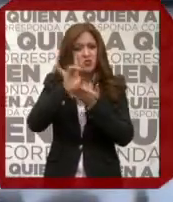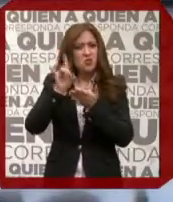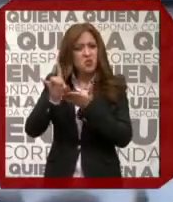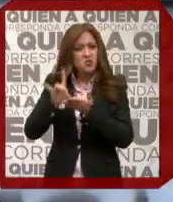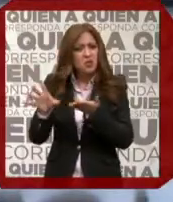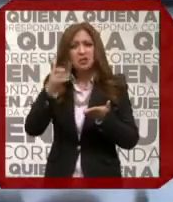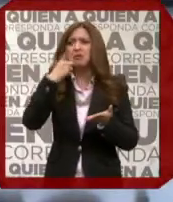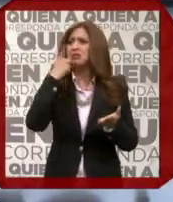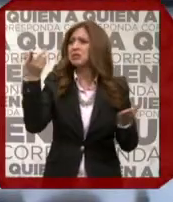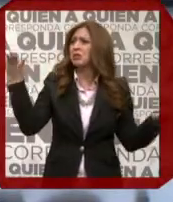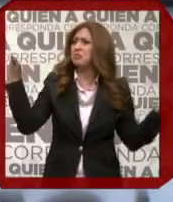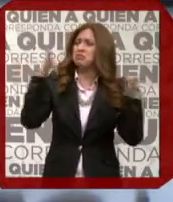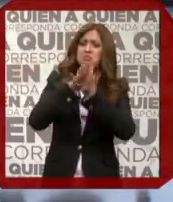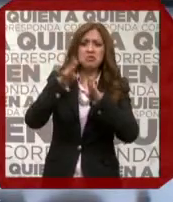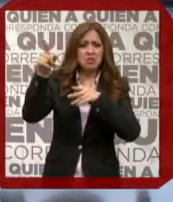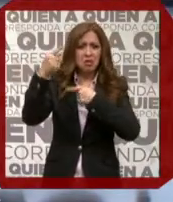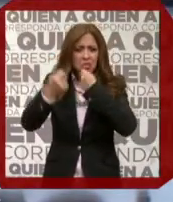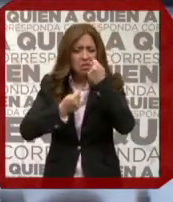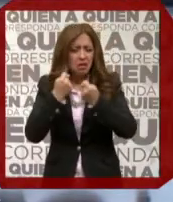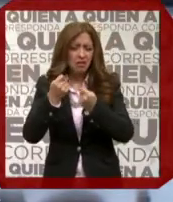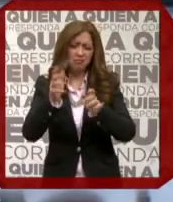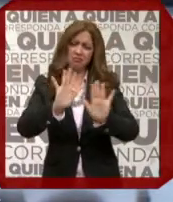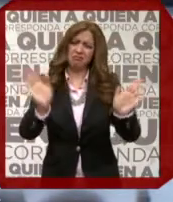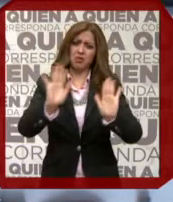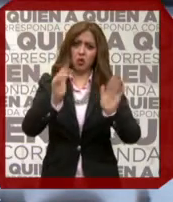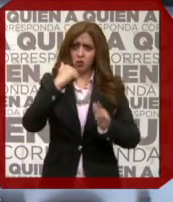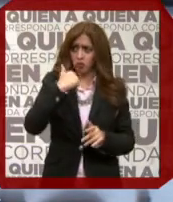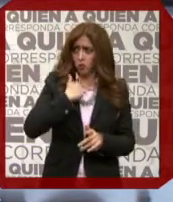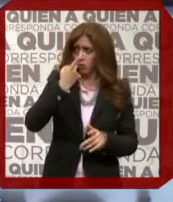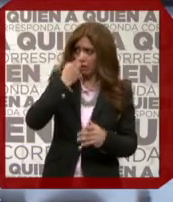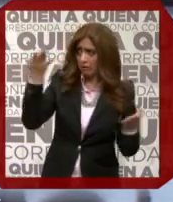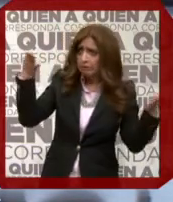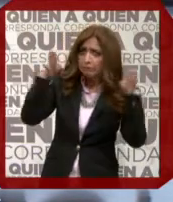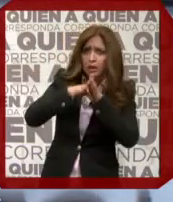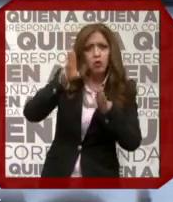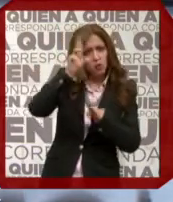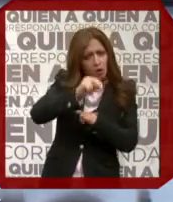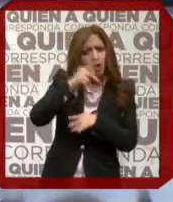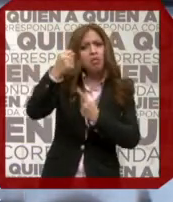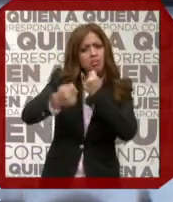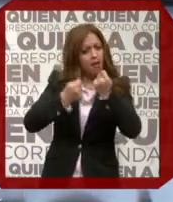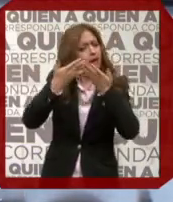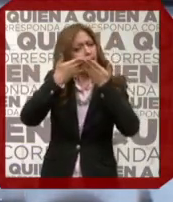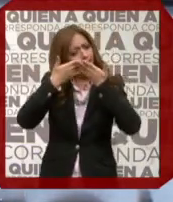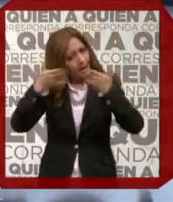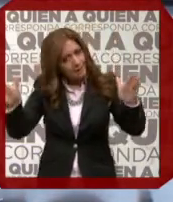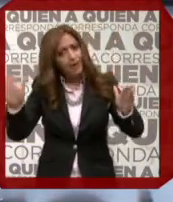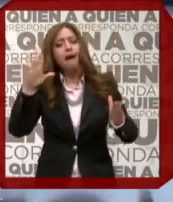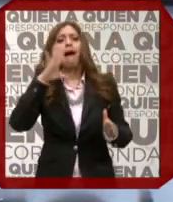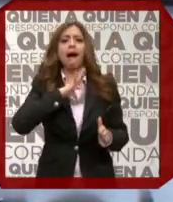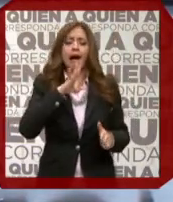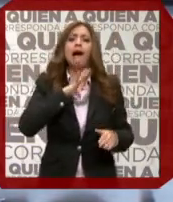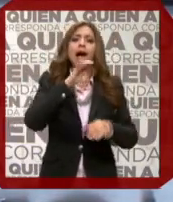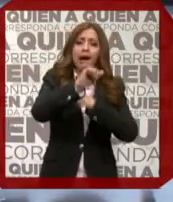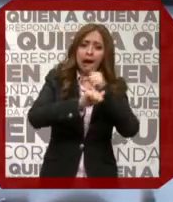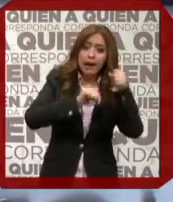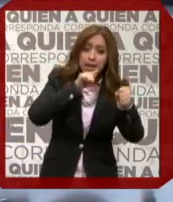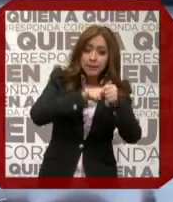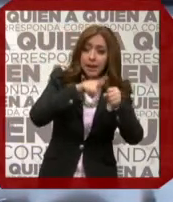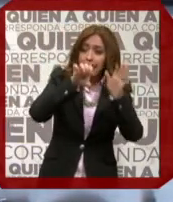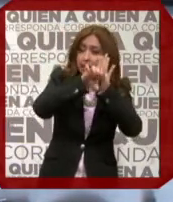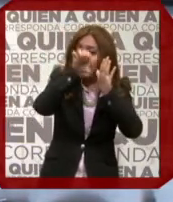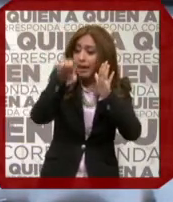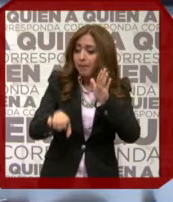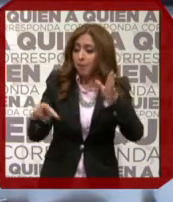cierren las tiendas yo no soy este cliente de cerradas eh No por el contrario que tener tiendas abiertas hay muchas razas que dejarían de existir si no